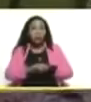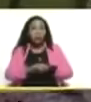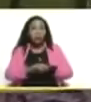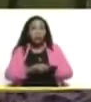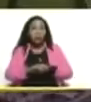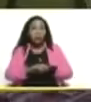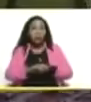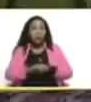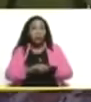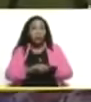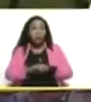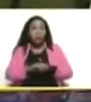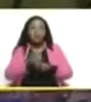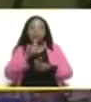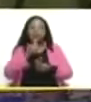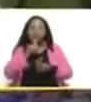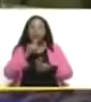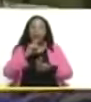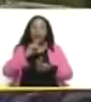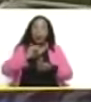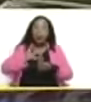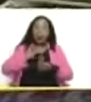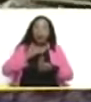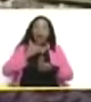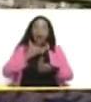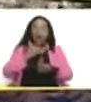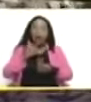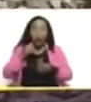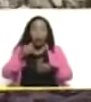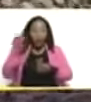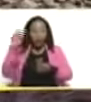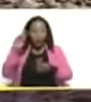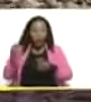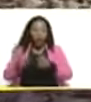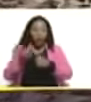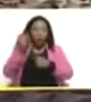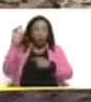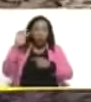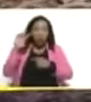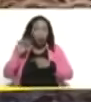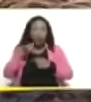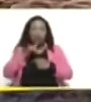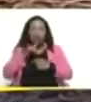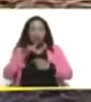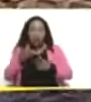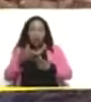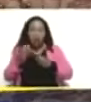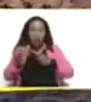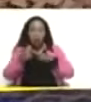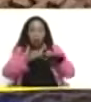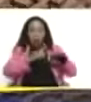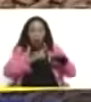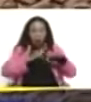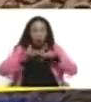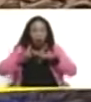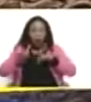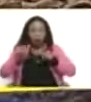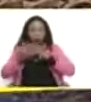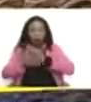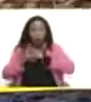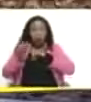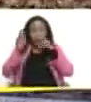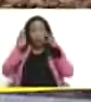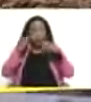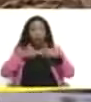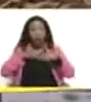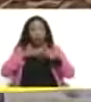¿Cuáles son sus enemigos? ¿Cuáles son los enemigos de nuestra patria? ¿Y cómo se mueven? Sobre ese tema hemos